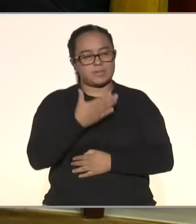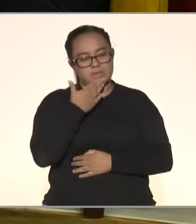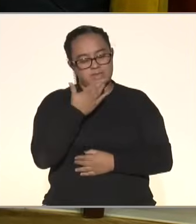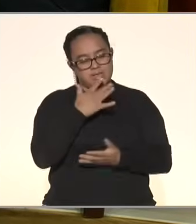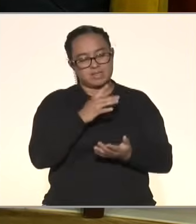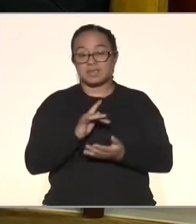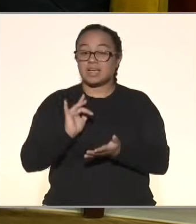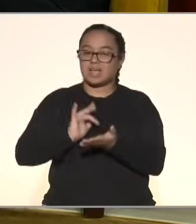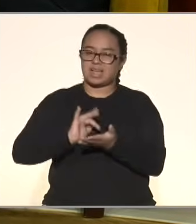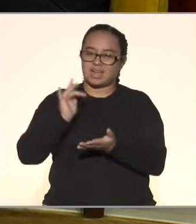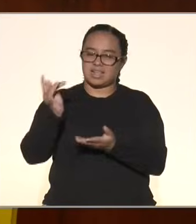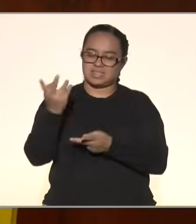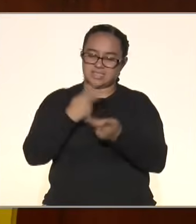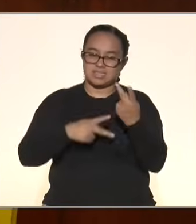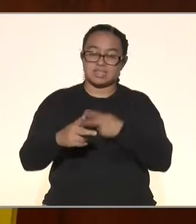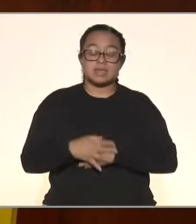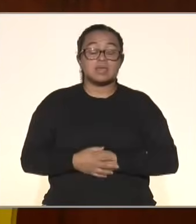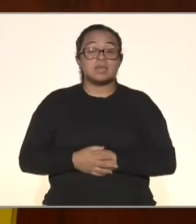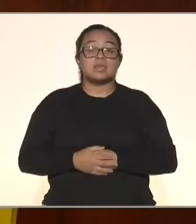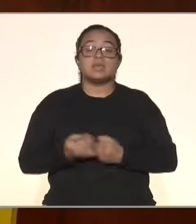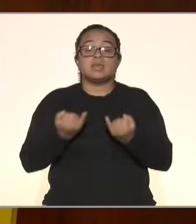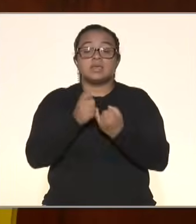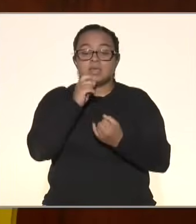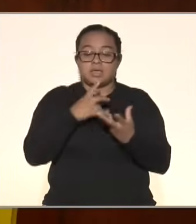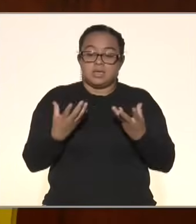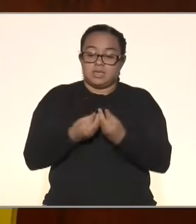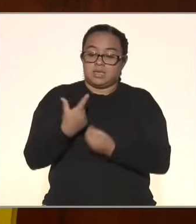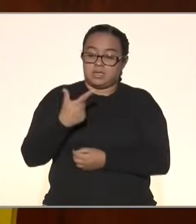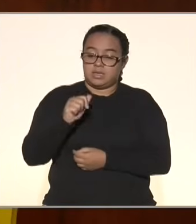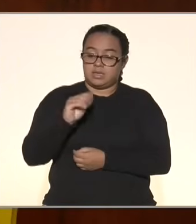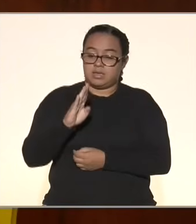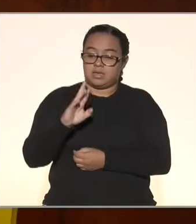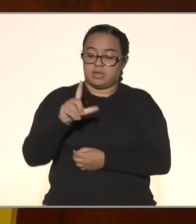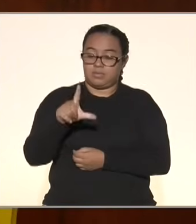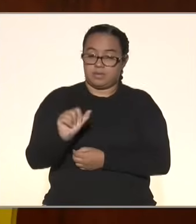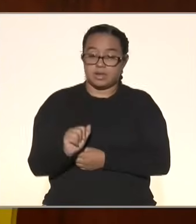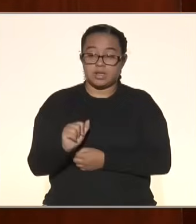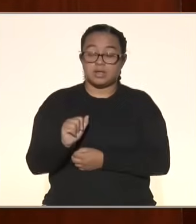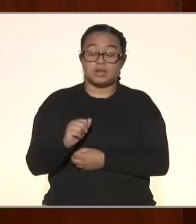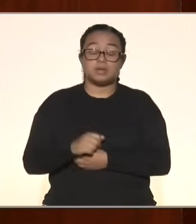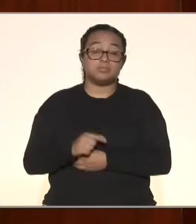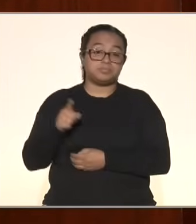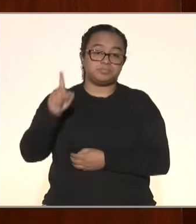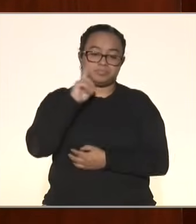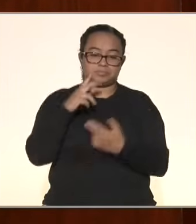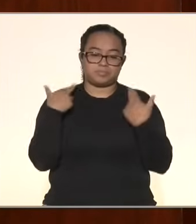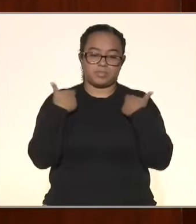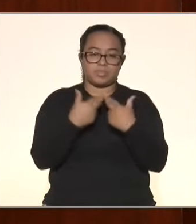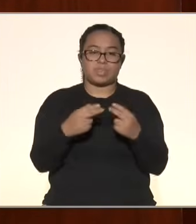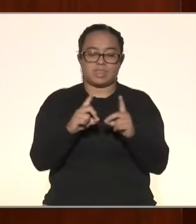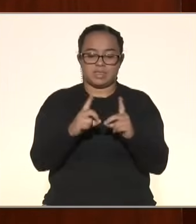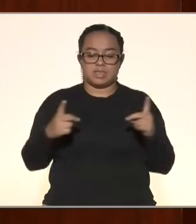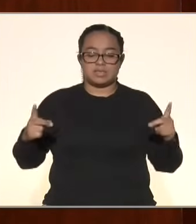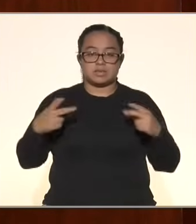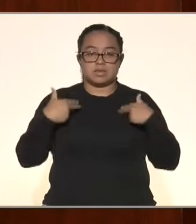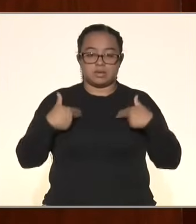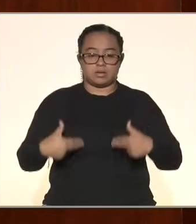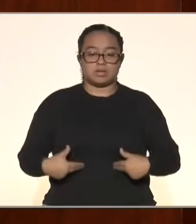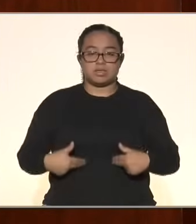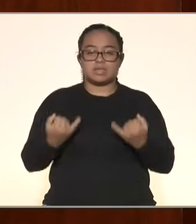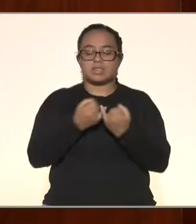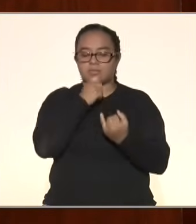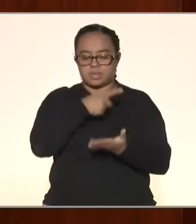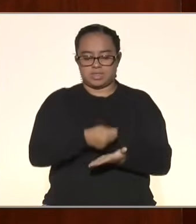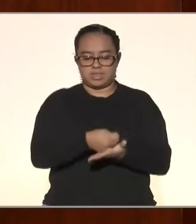por aquí. Gracias. Y bueno, también está con nosotros Gabriela Santamaría. Ella es maestra en desarrollo humano, terapeuta